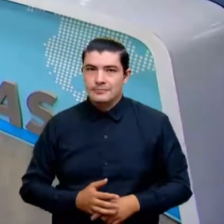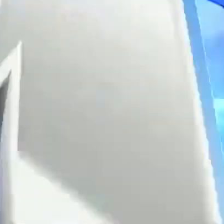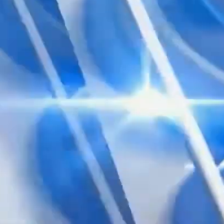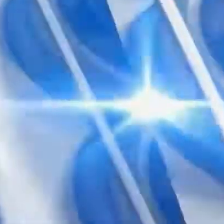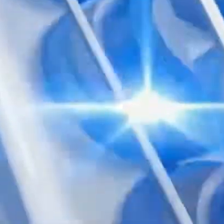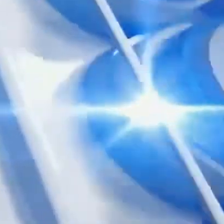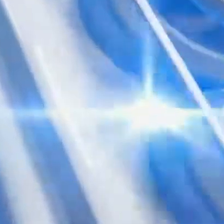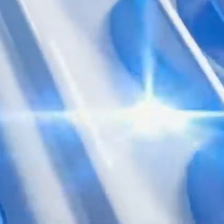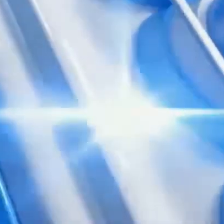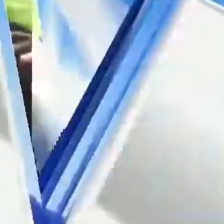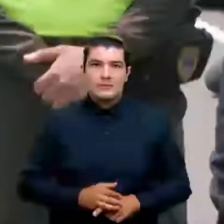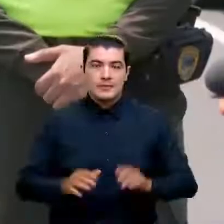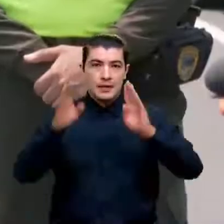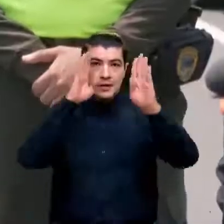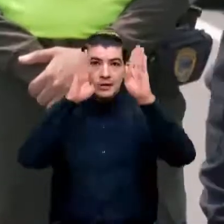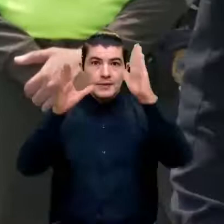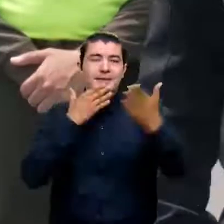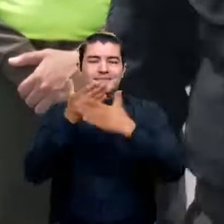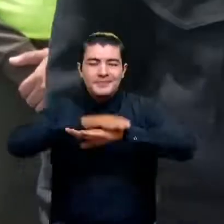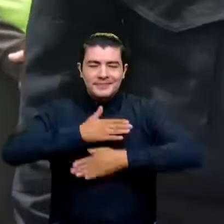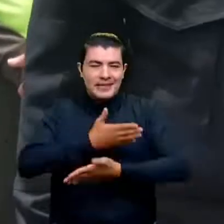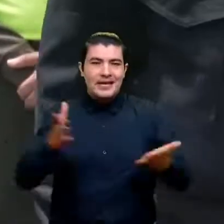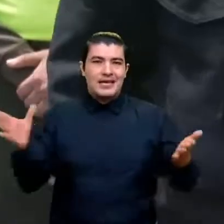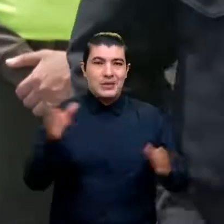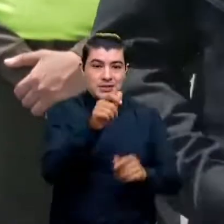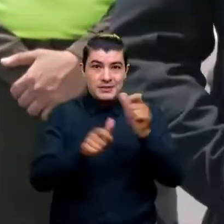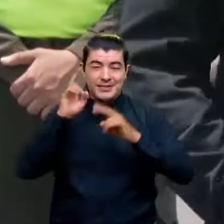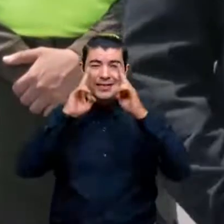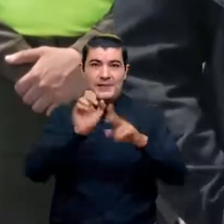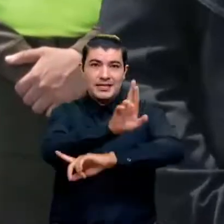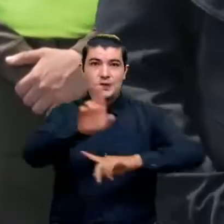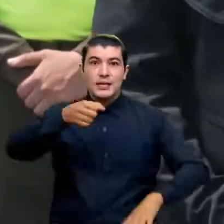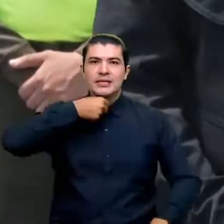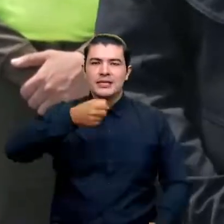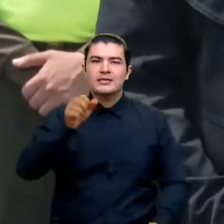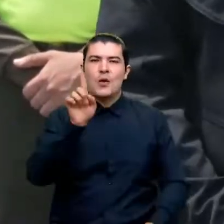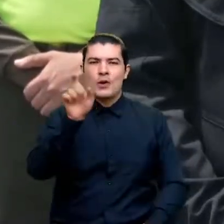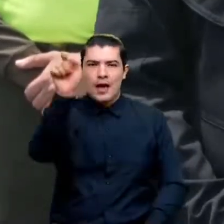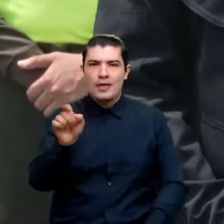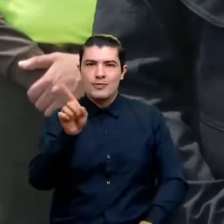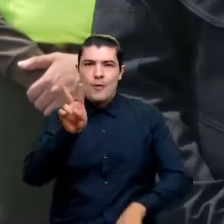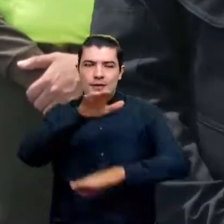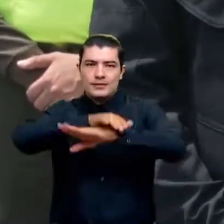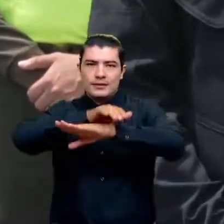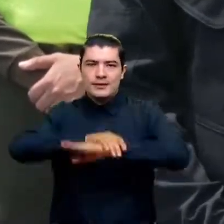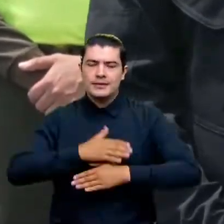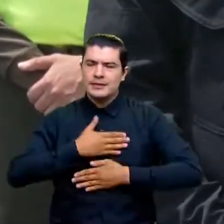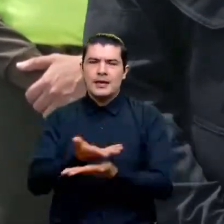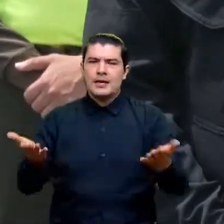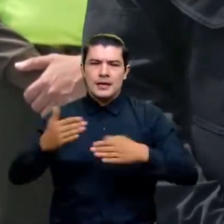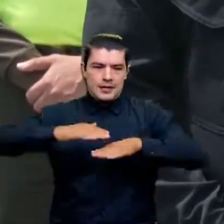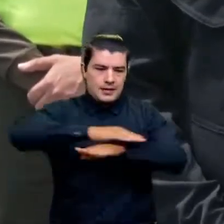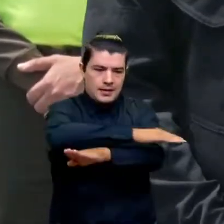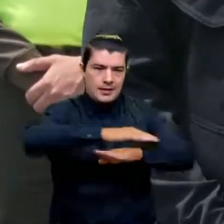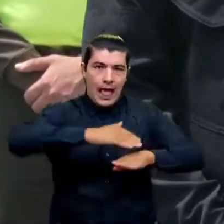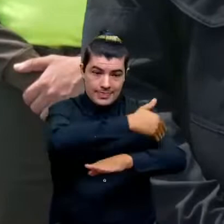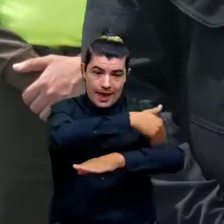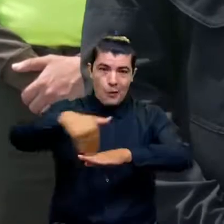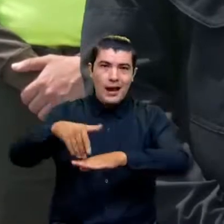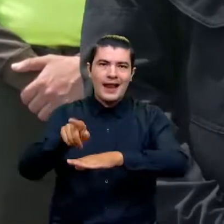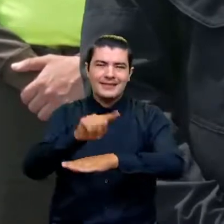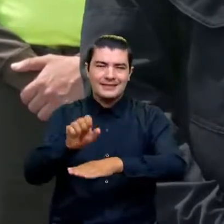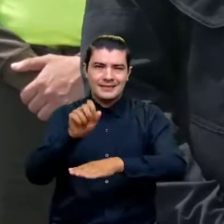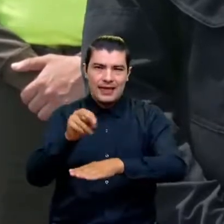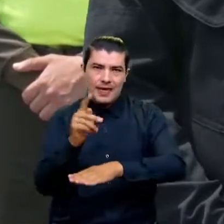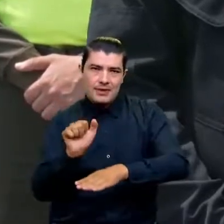Hola, ¿qué tal? Y muy buenas tardes a todos los televidentes que se conectan a esta hora con Oriente Noticias. 1:12 de la tarde. Les saludo desde la Diagonal Santander, donde a esta hora se